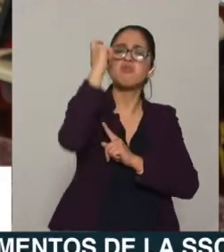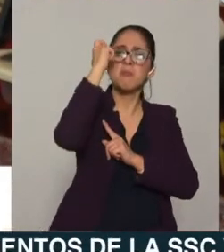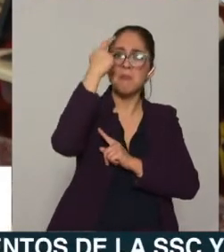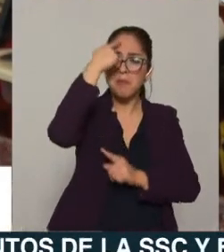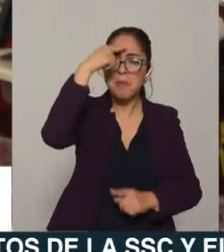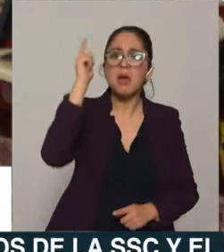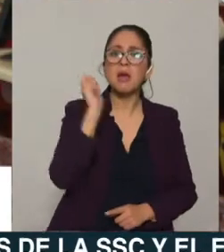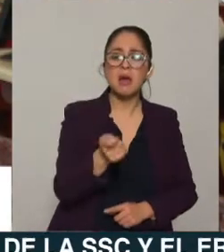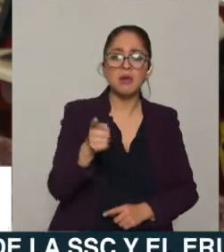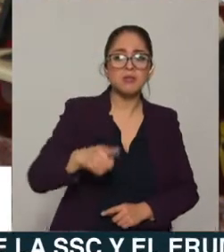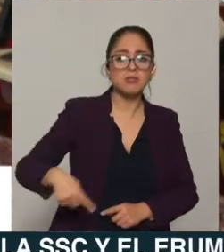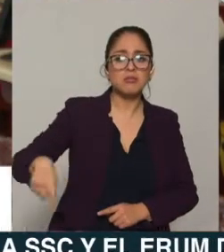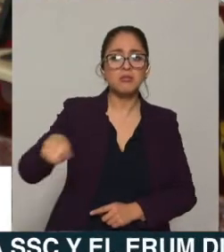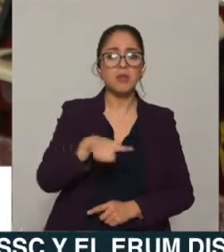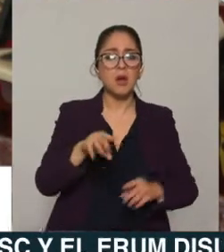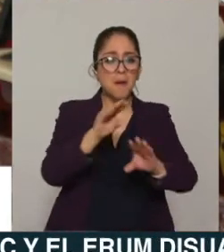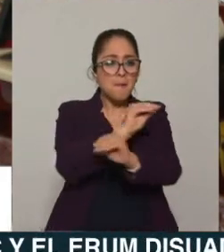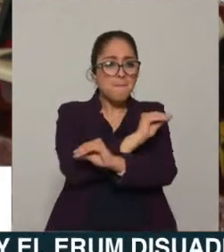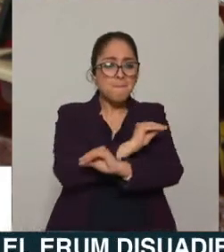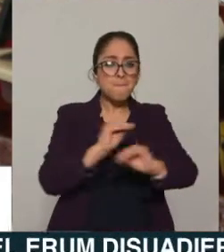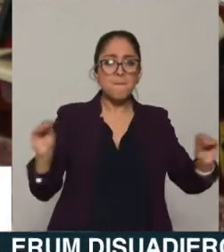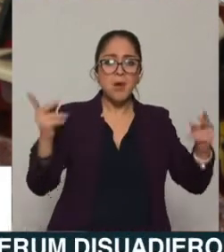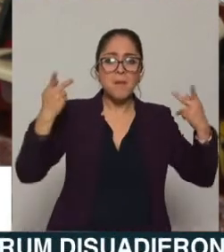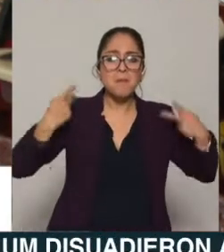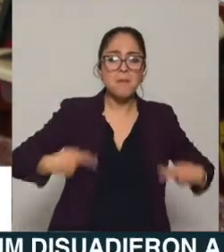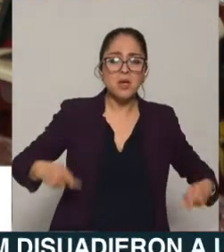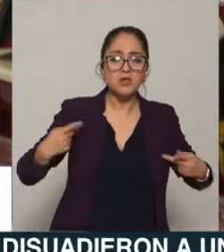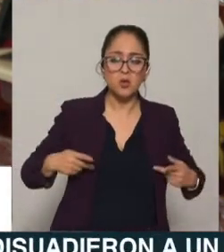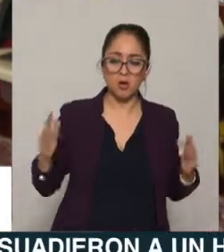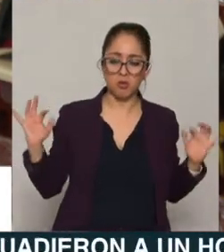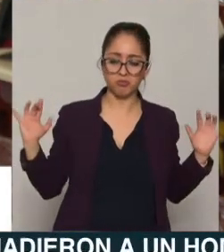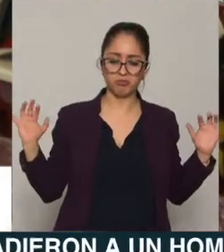de acallar a la muchedumbre que venía con él.